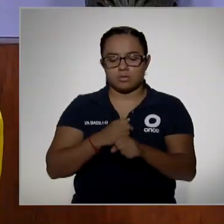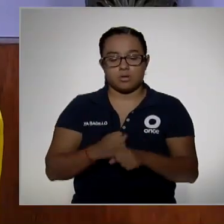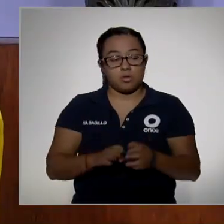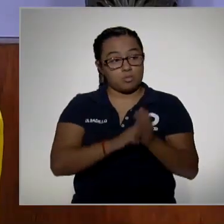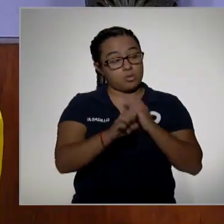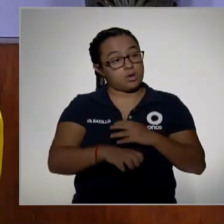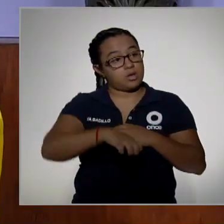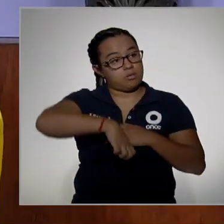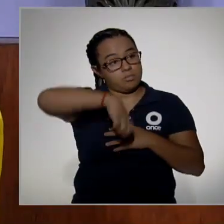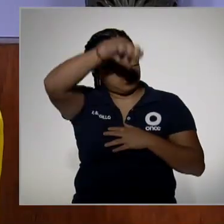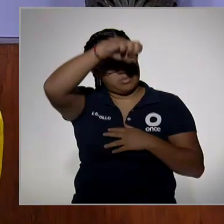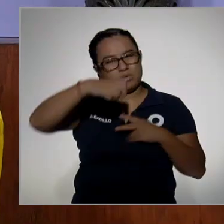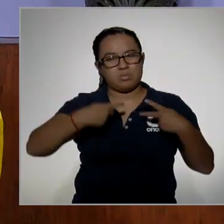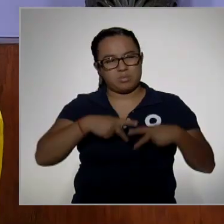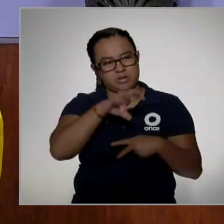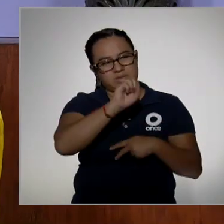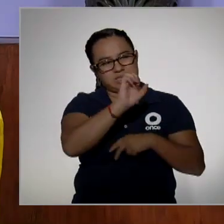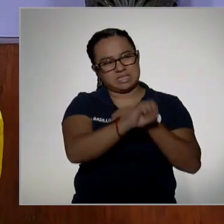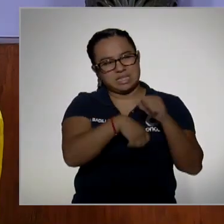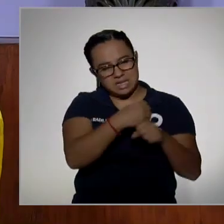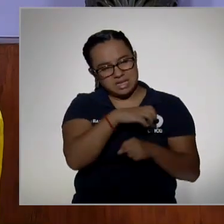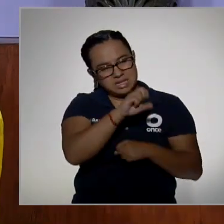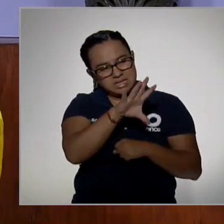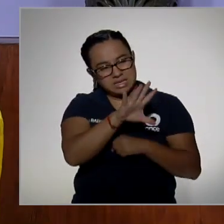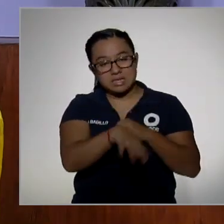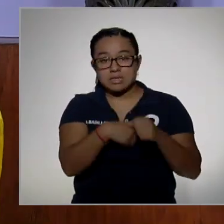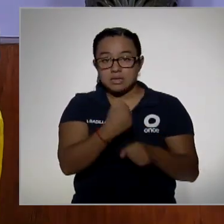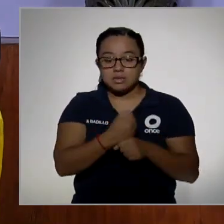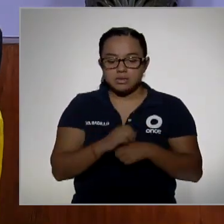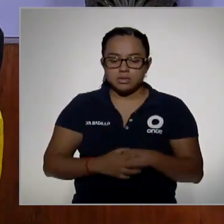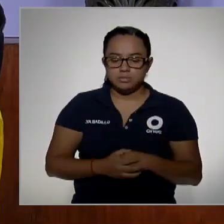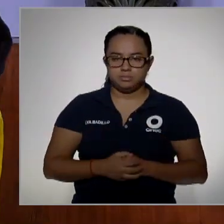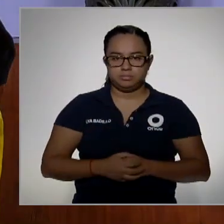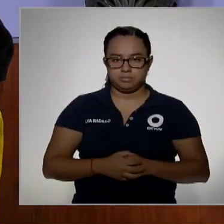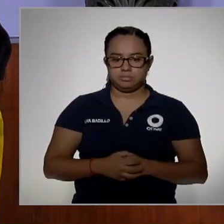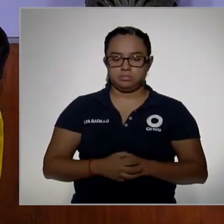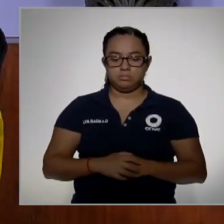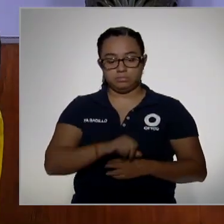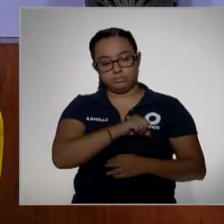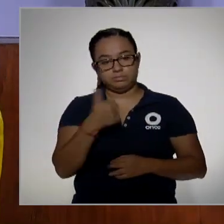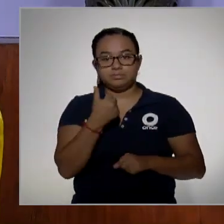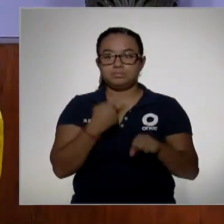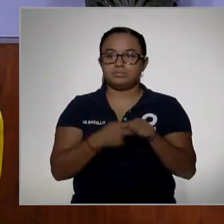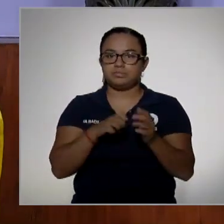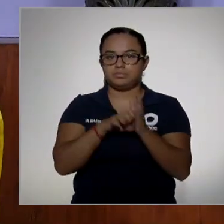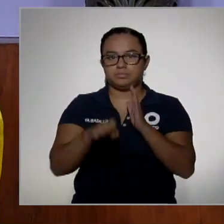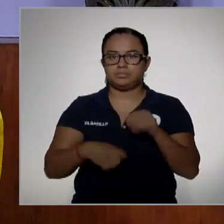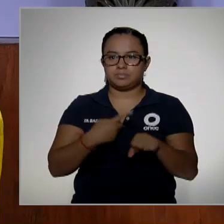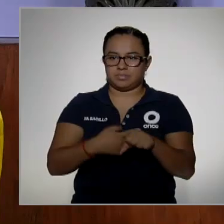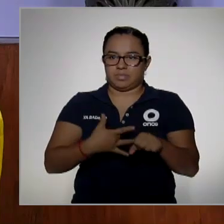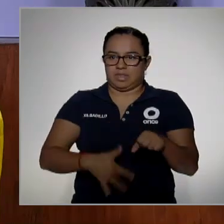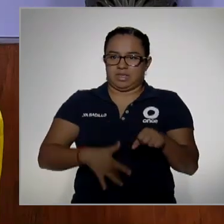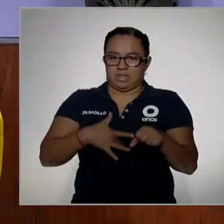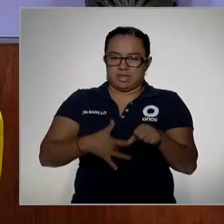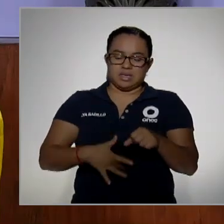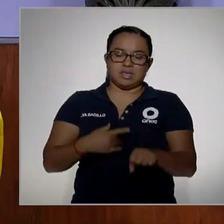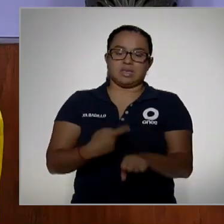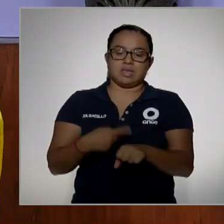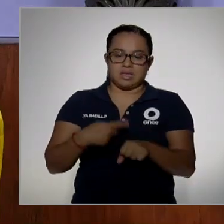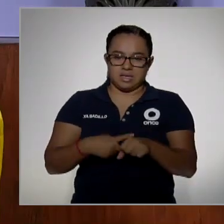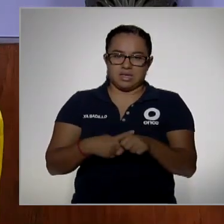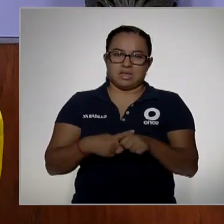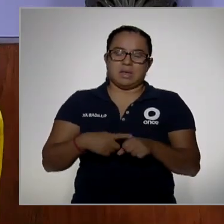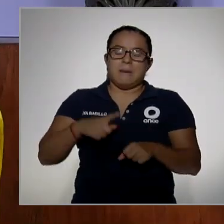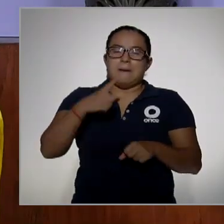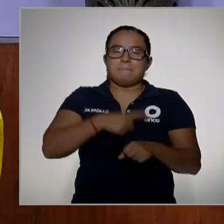adultos mayores pacientes mayores de 60 a 65 años la presencia de otras enfermedades como enfermedades gastrointestinales enfermedades renales